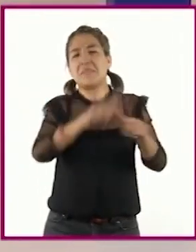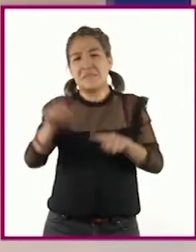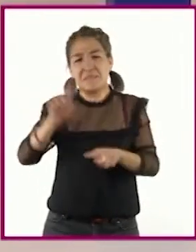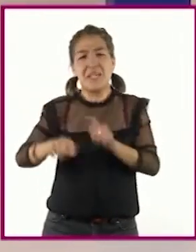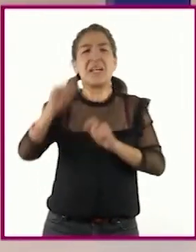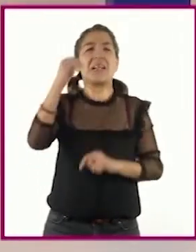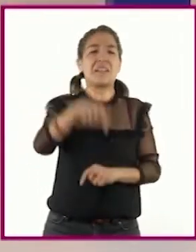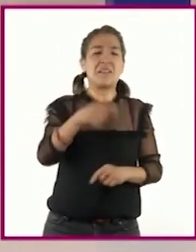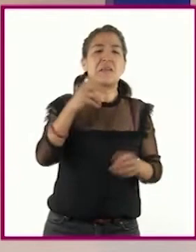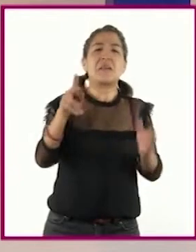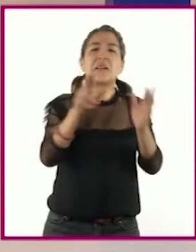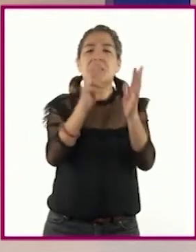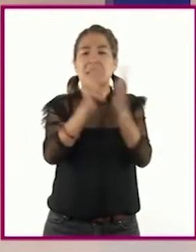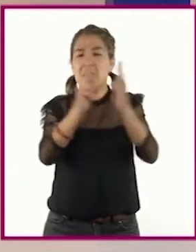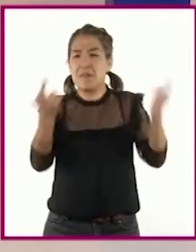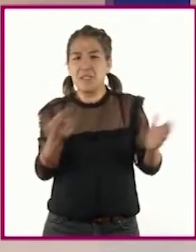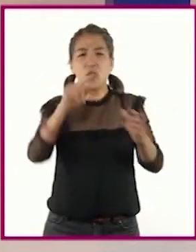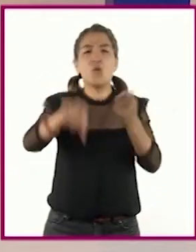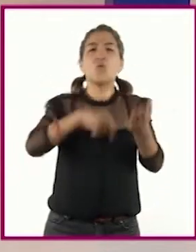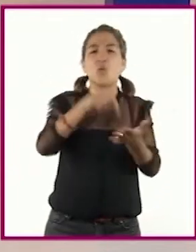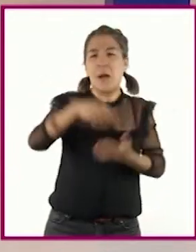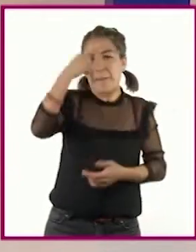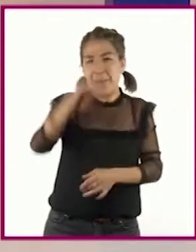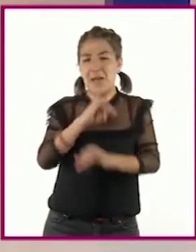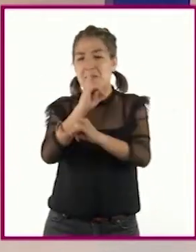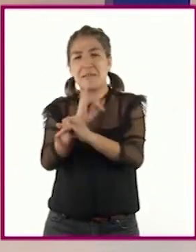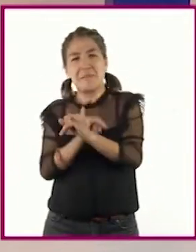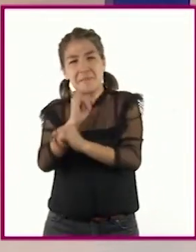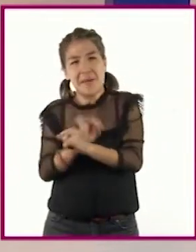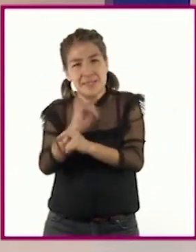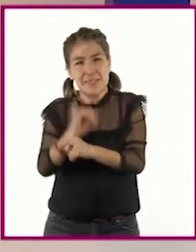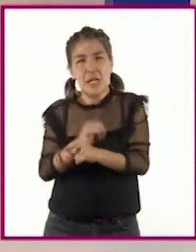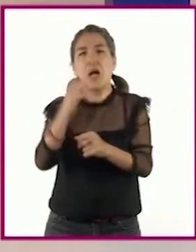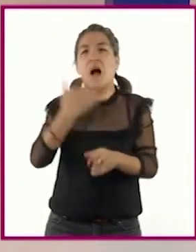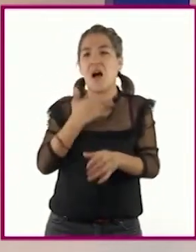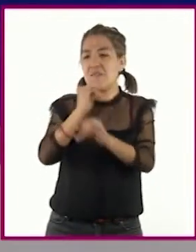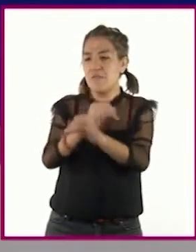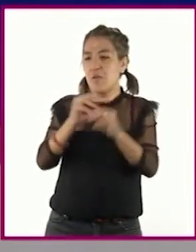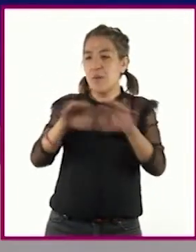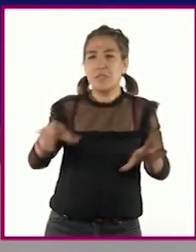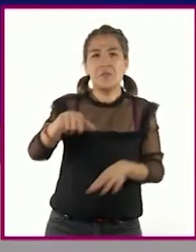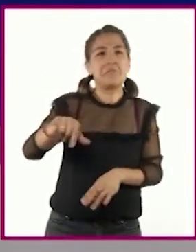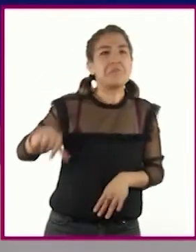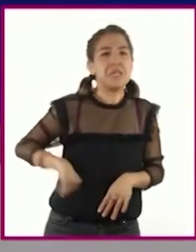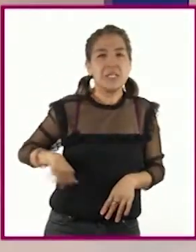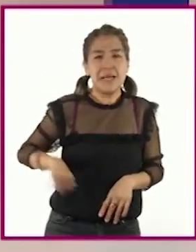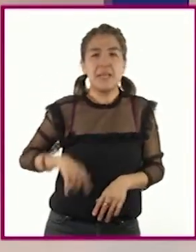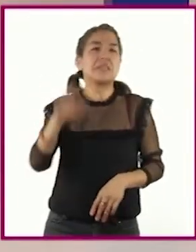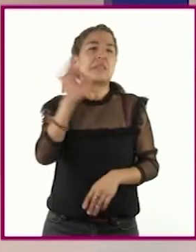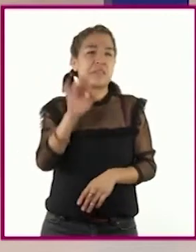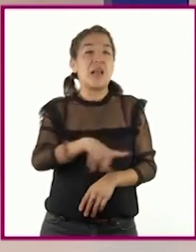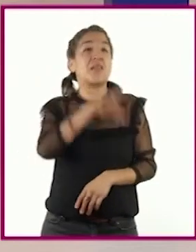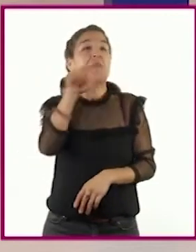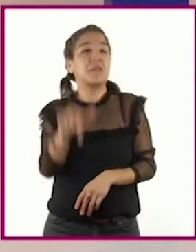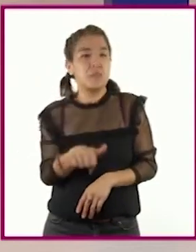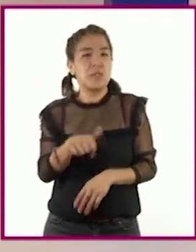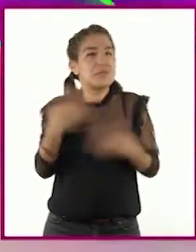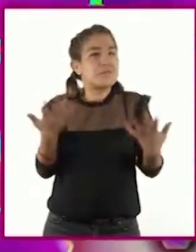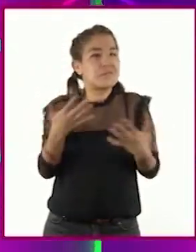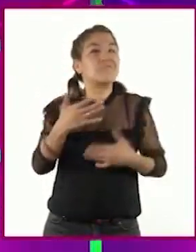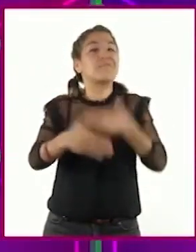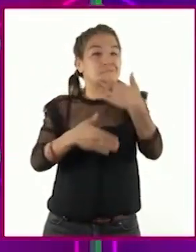internet de universidades y centros de investigación donde se puede encontrar información interesante, profesora. Y después, ¿qué pasos